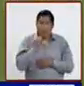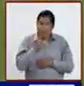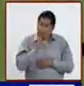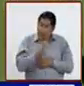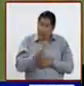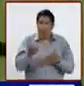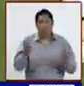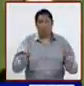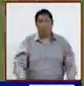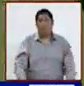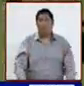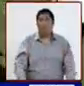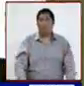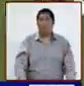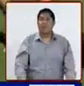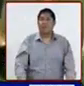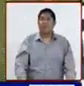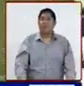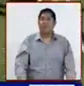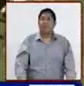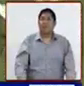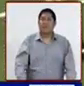día.